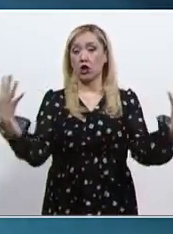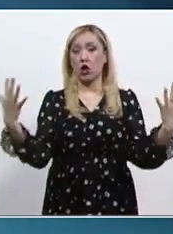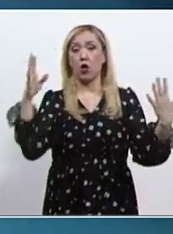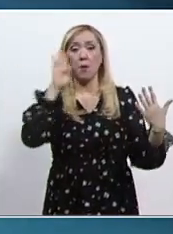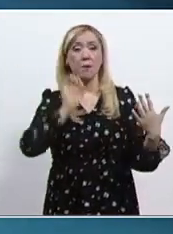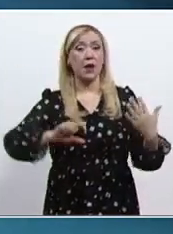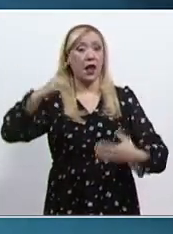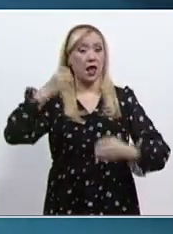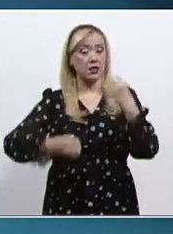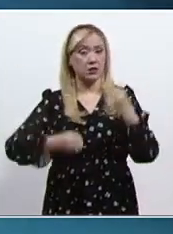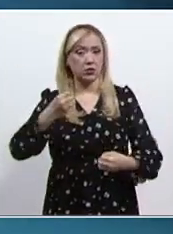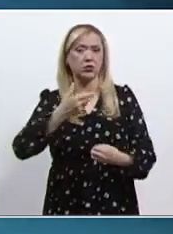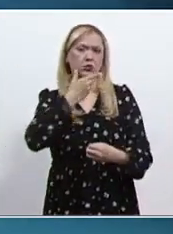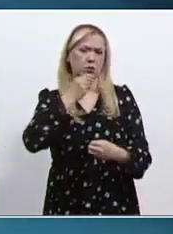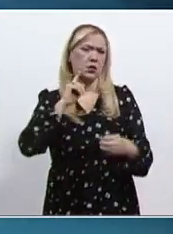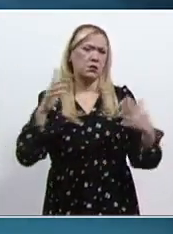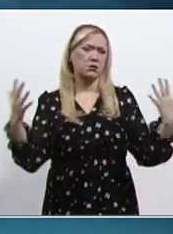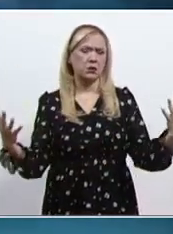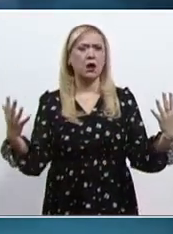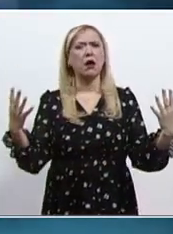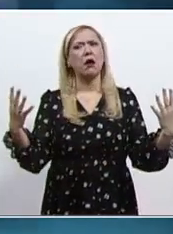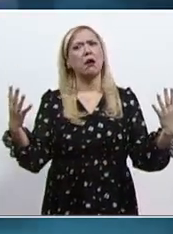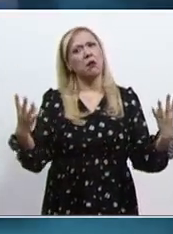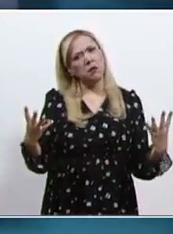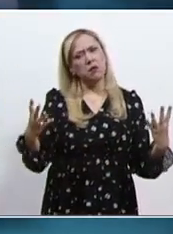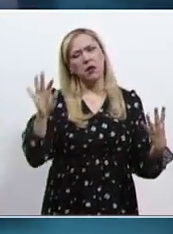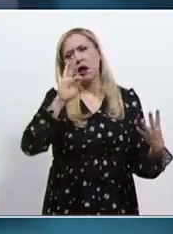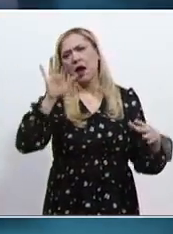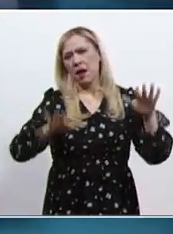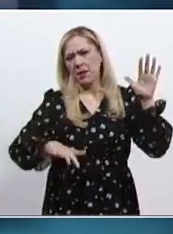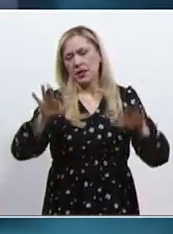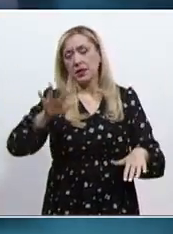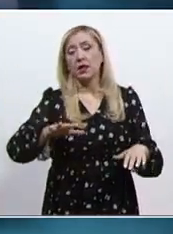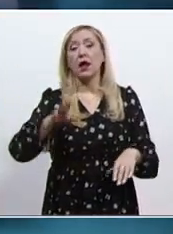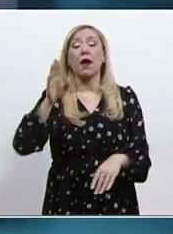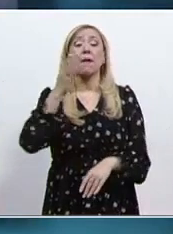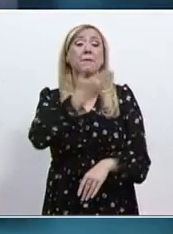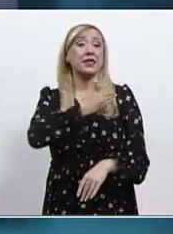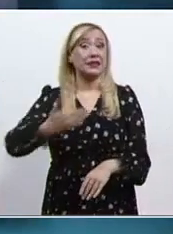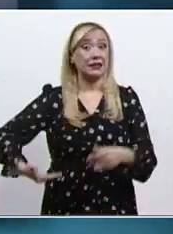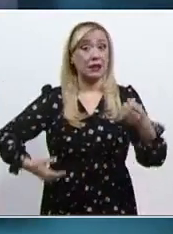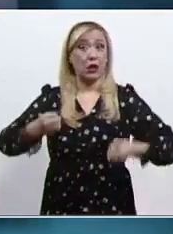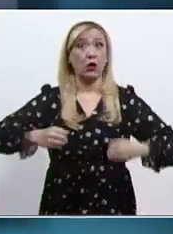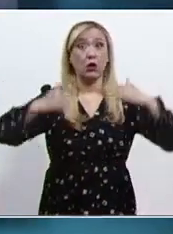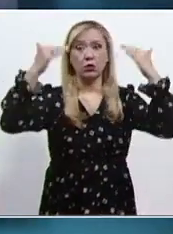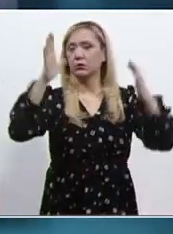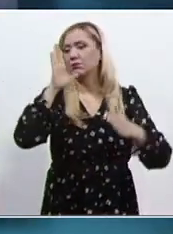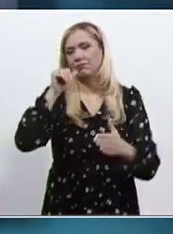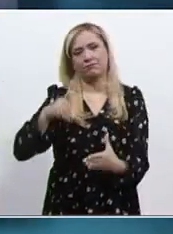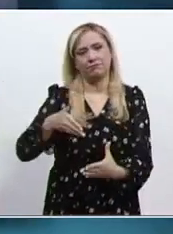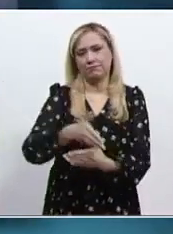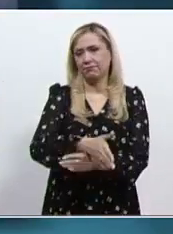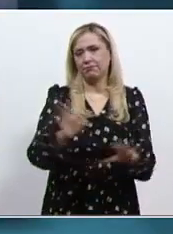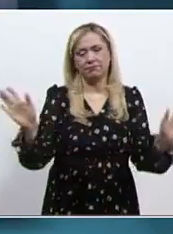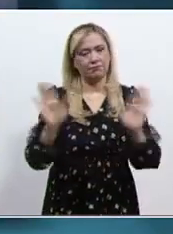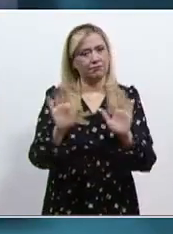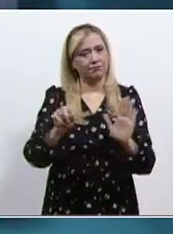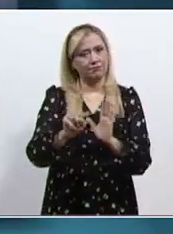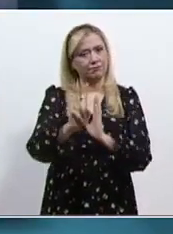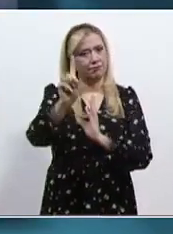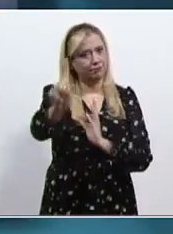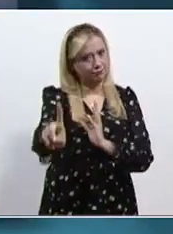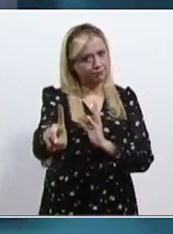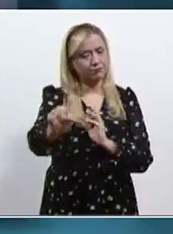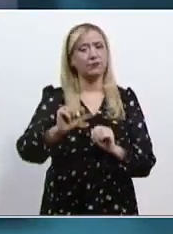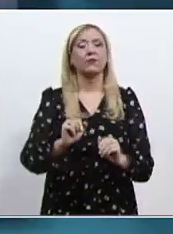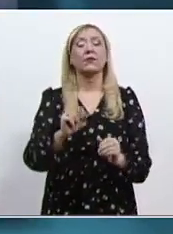y ministros Aunque puede sancionar con cuatro la o el ministro presidente de la corte no participa en las salas cada dos años sus miembros